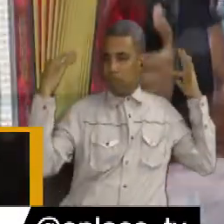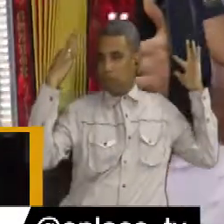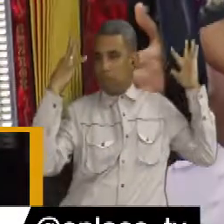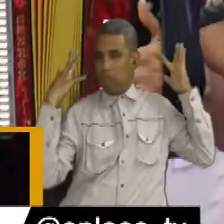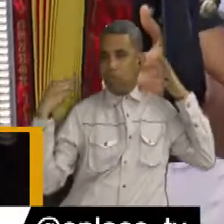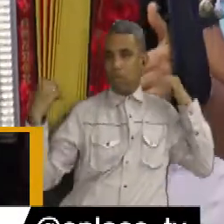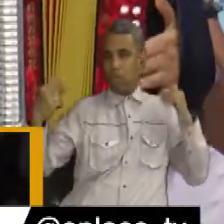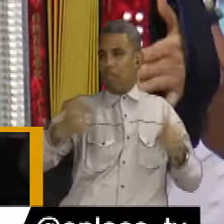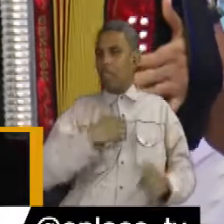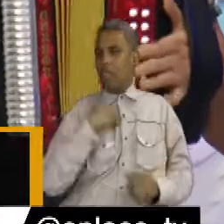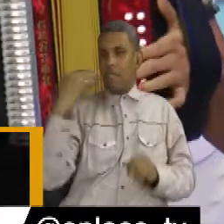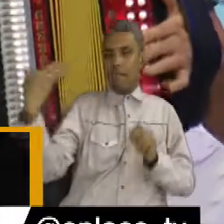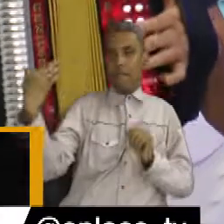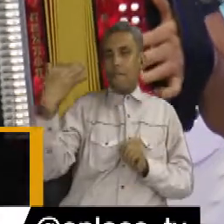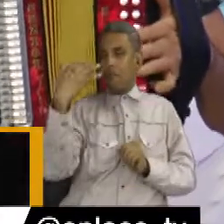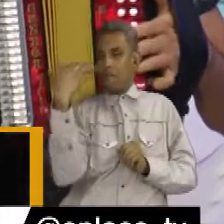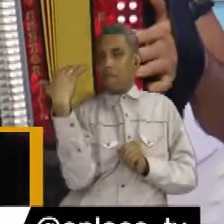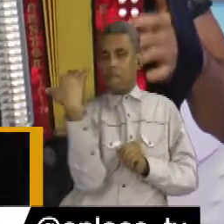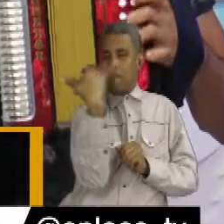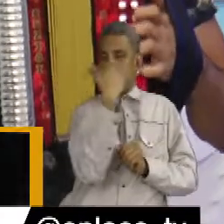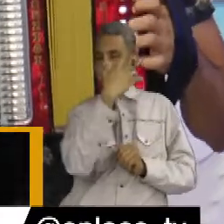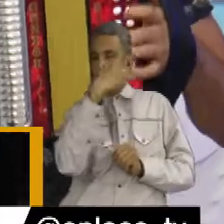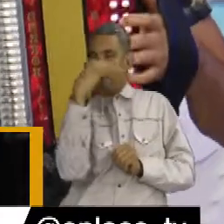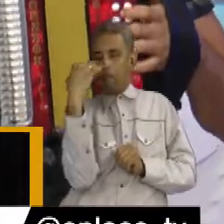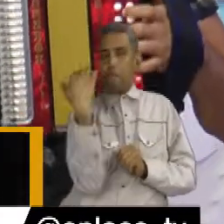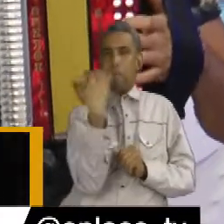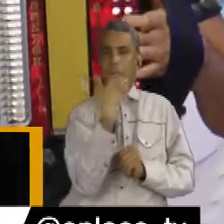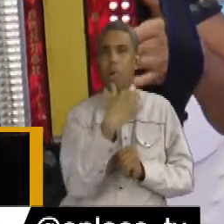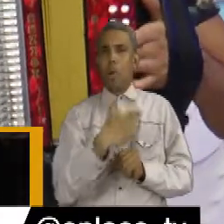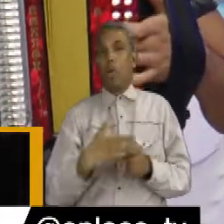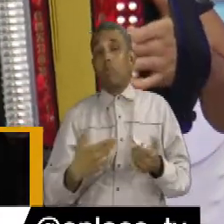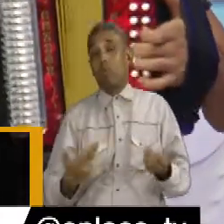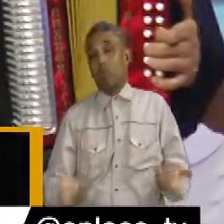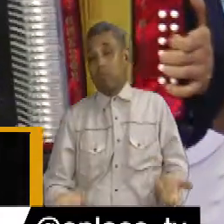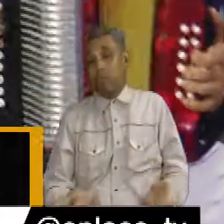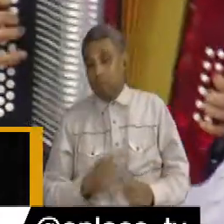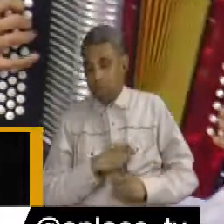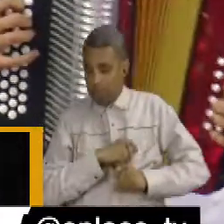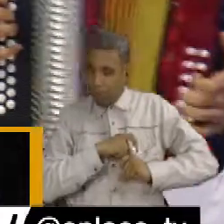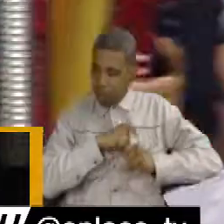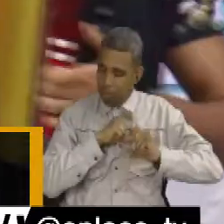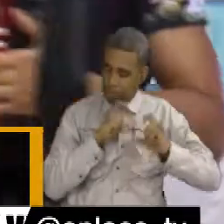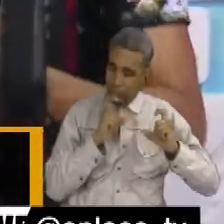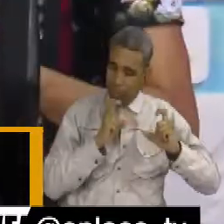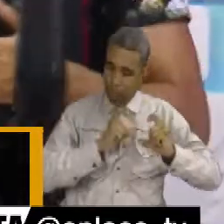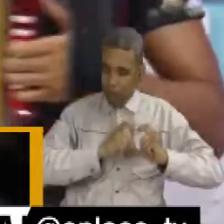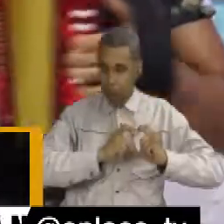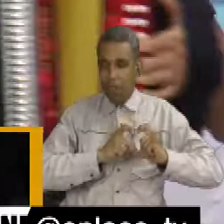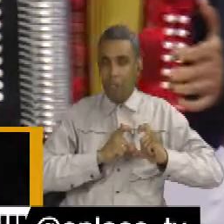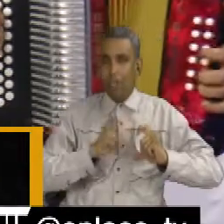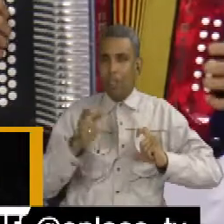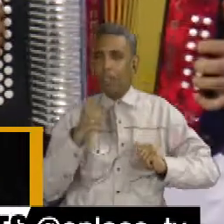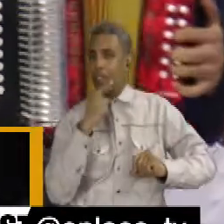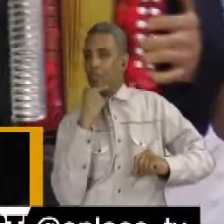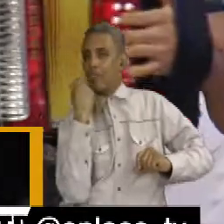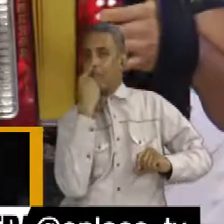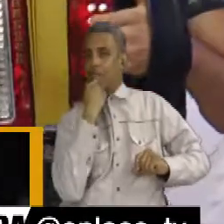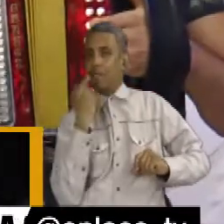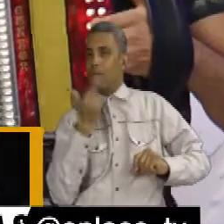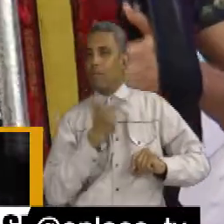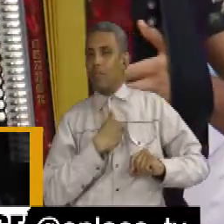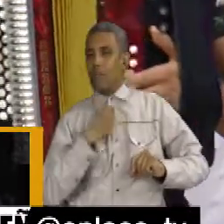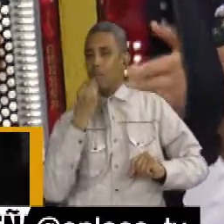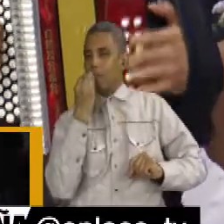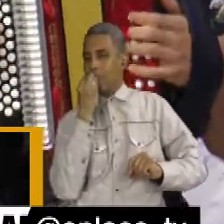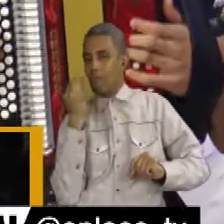hechiza. Todavía me faltan tres, deme un minuto. Es su boca, su